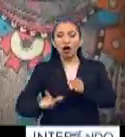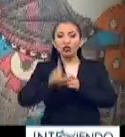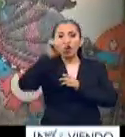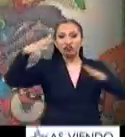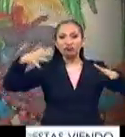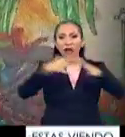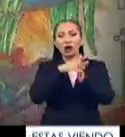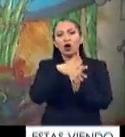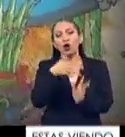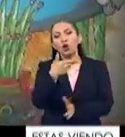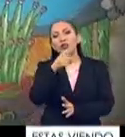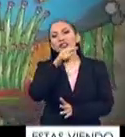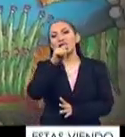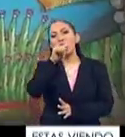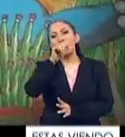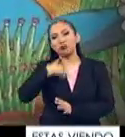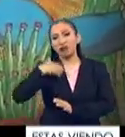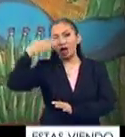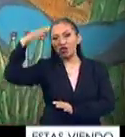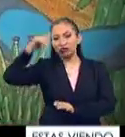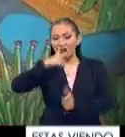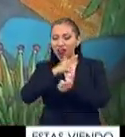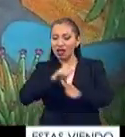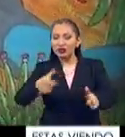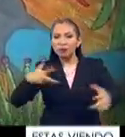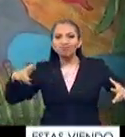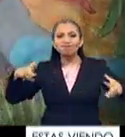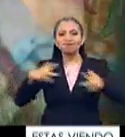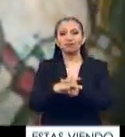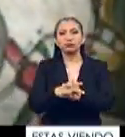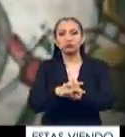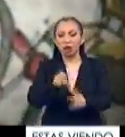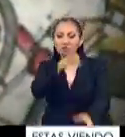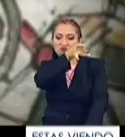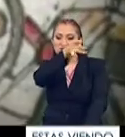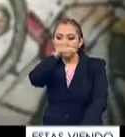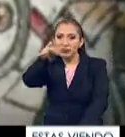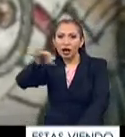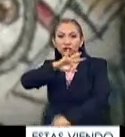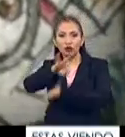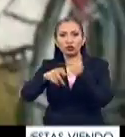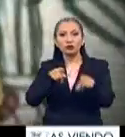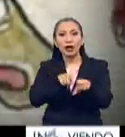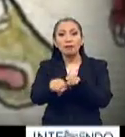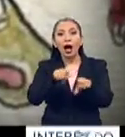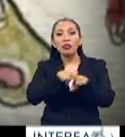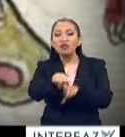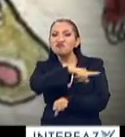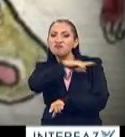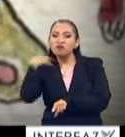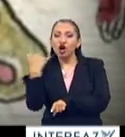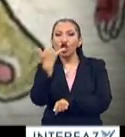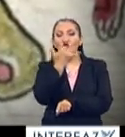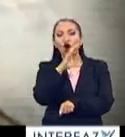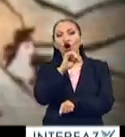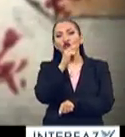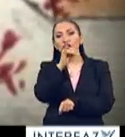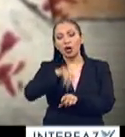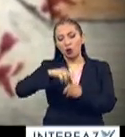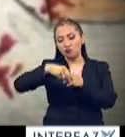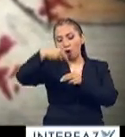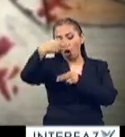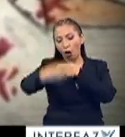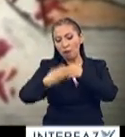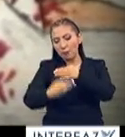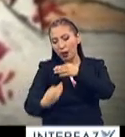guerra Huitzilopochtli, ya adulto y listo para la batalla. Derrotó a todos sus hermanos y decapitó a Coyolxauhqui, a quien